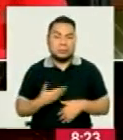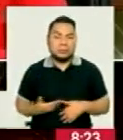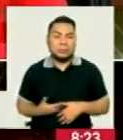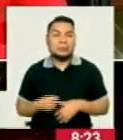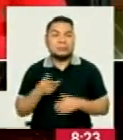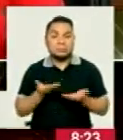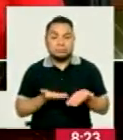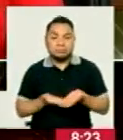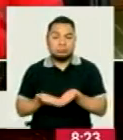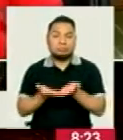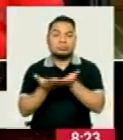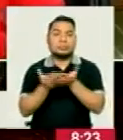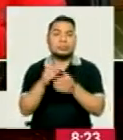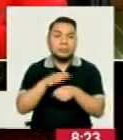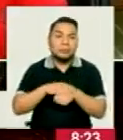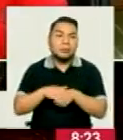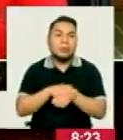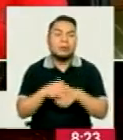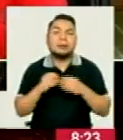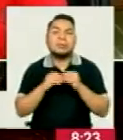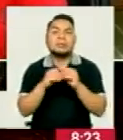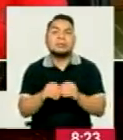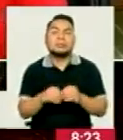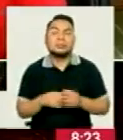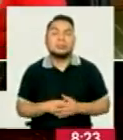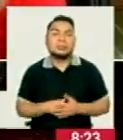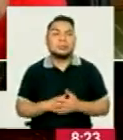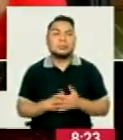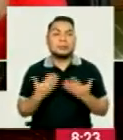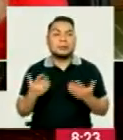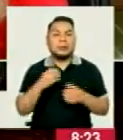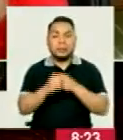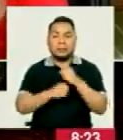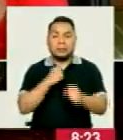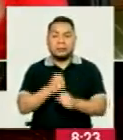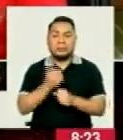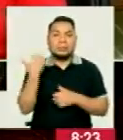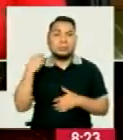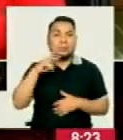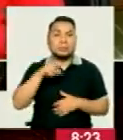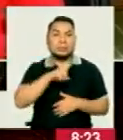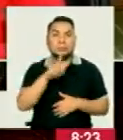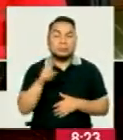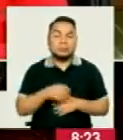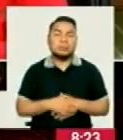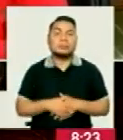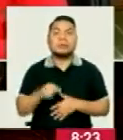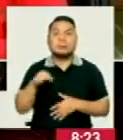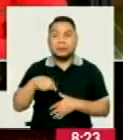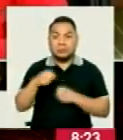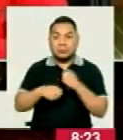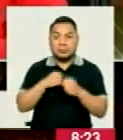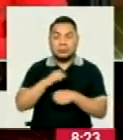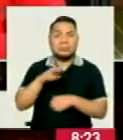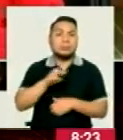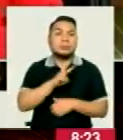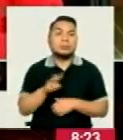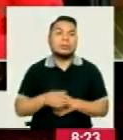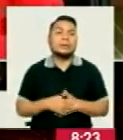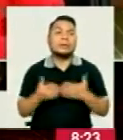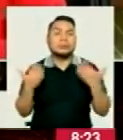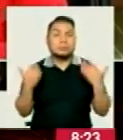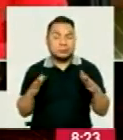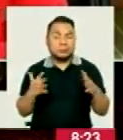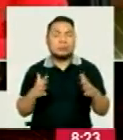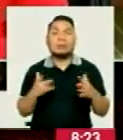propiamente son una estrategia que se ha implementado desde el año 2021 y en este presente año 2022, donde ya